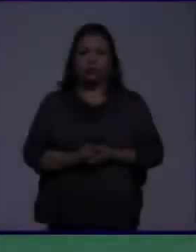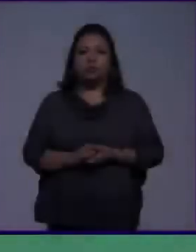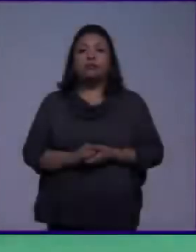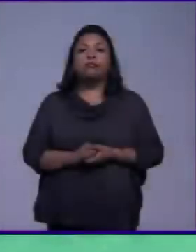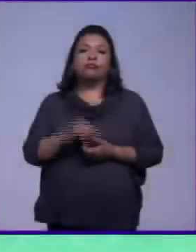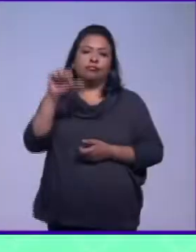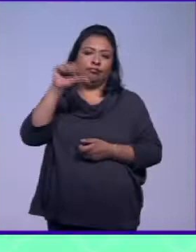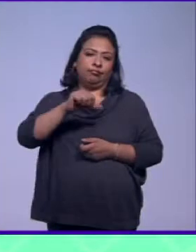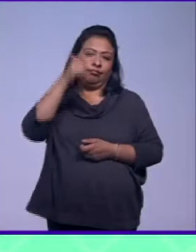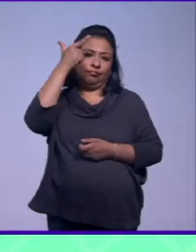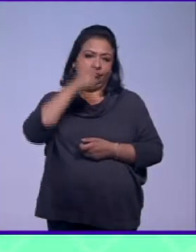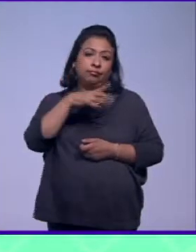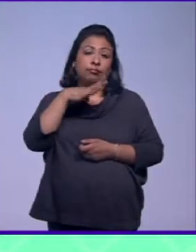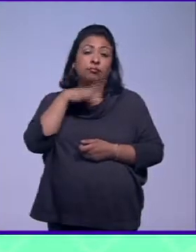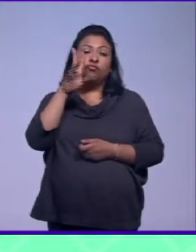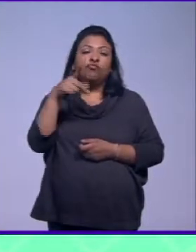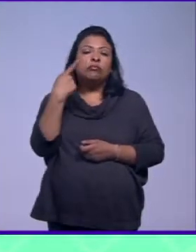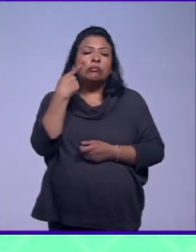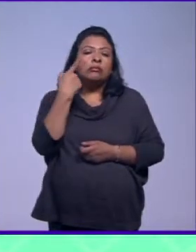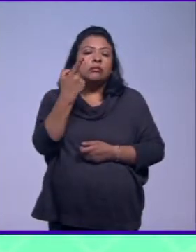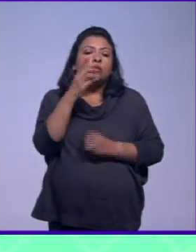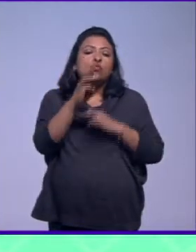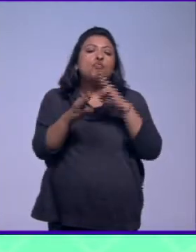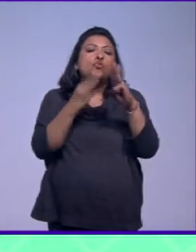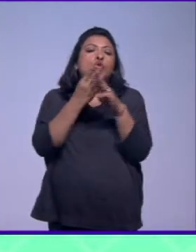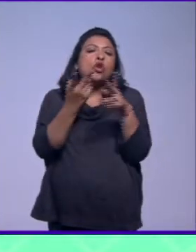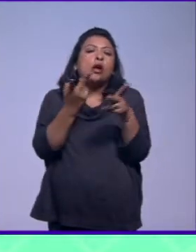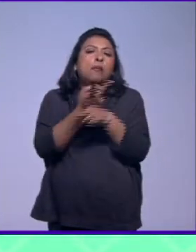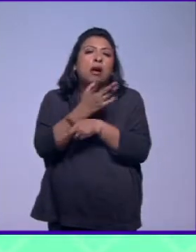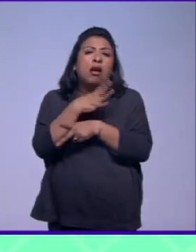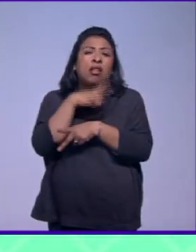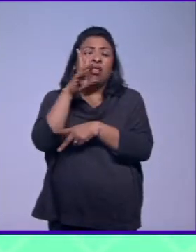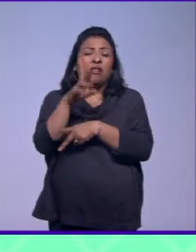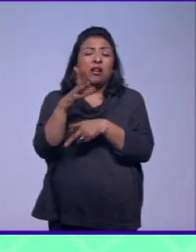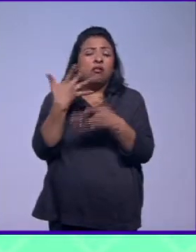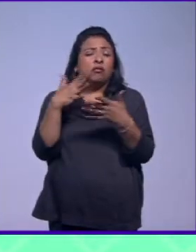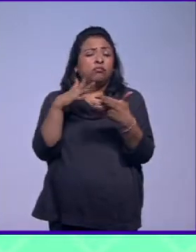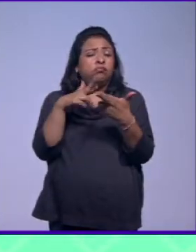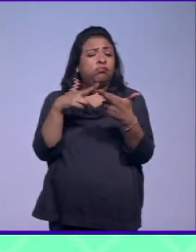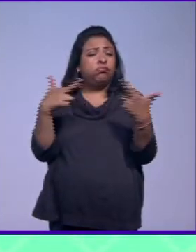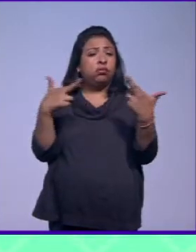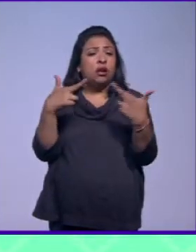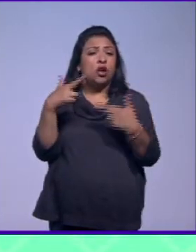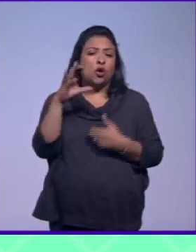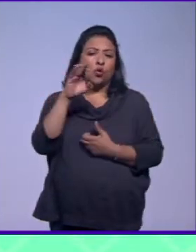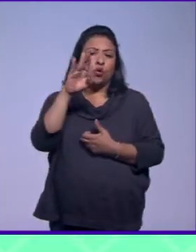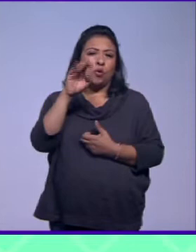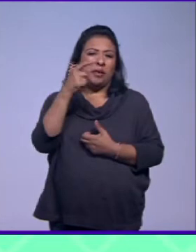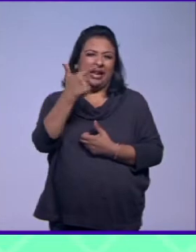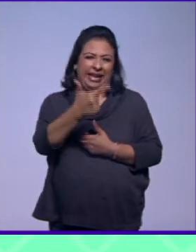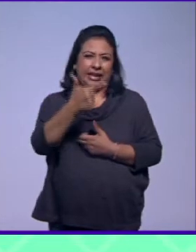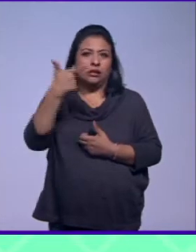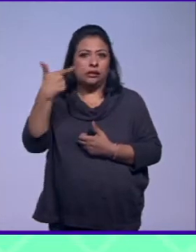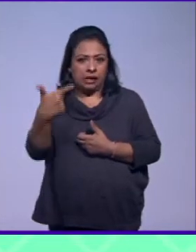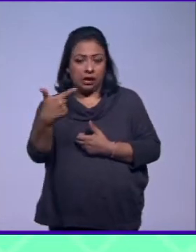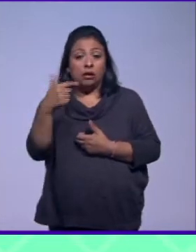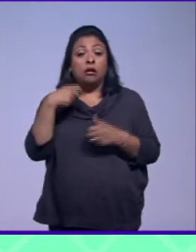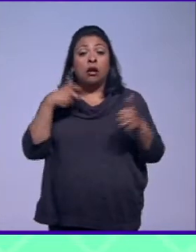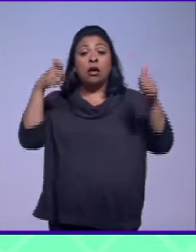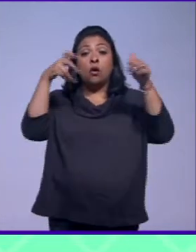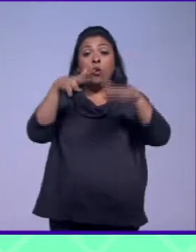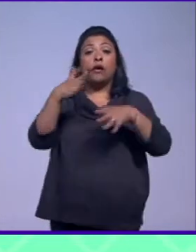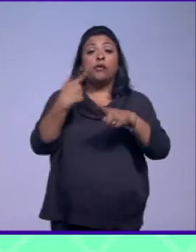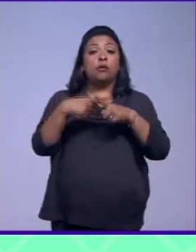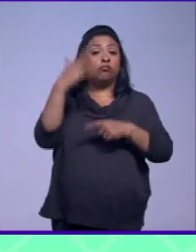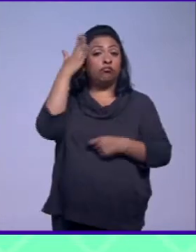y esta noche les seguimos tomando el pulso al mundo con las tensas relaciones de la cumbre del g7 y el encuentro entre los